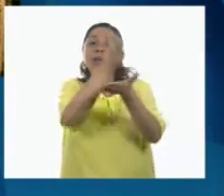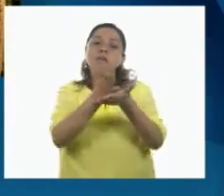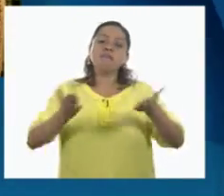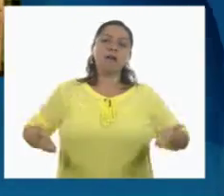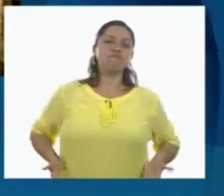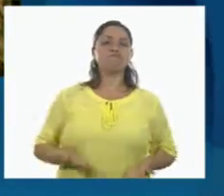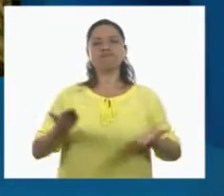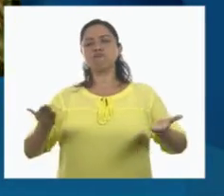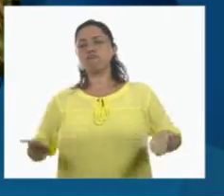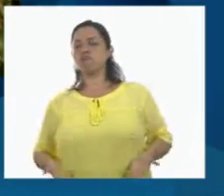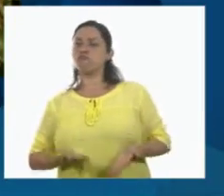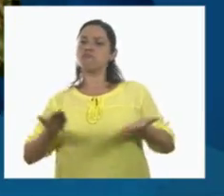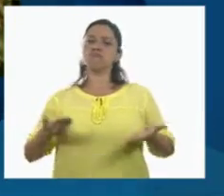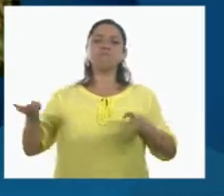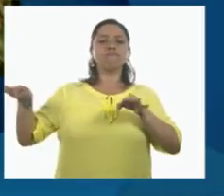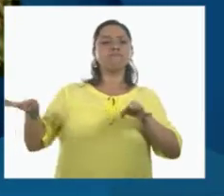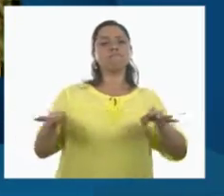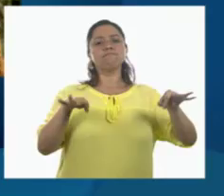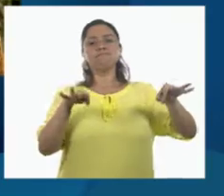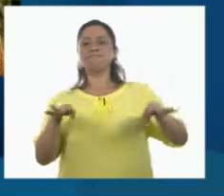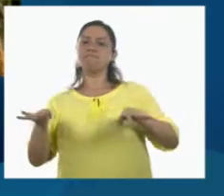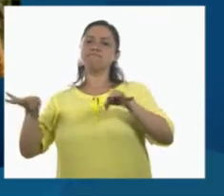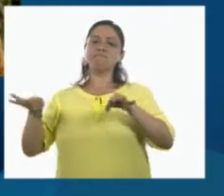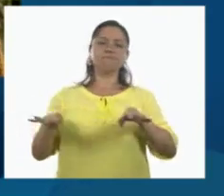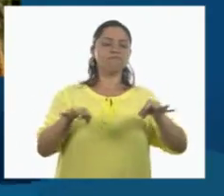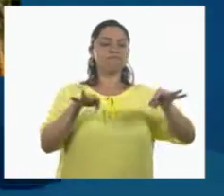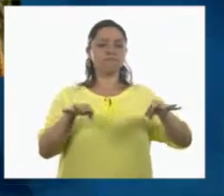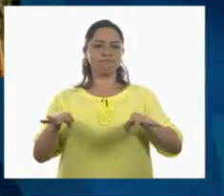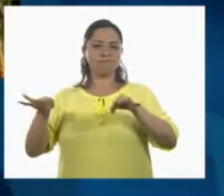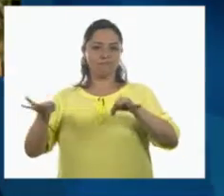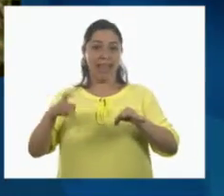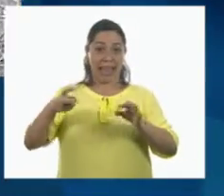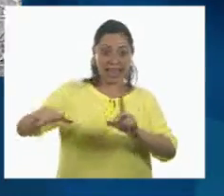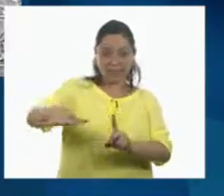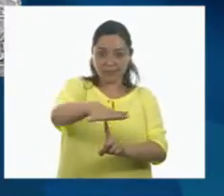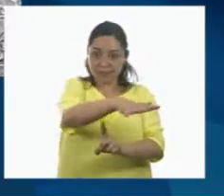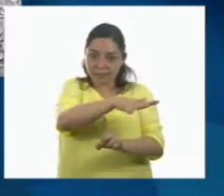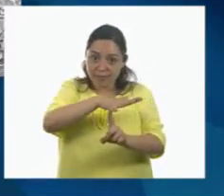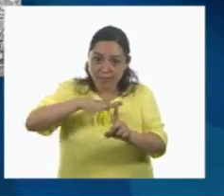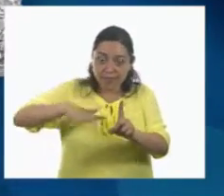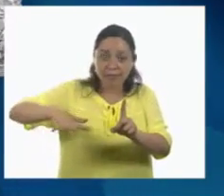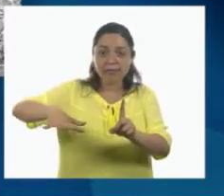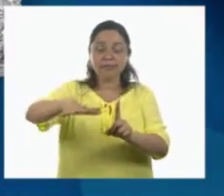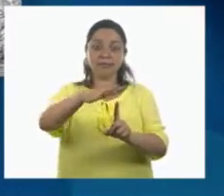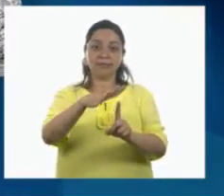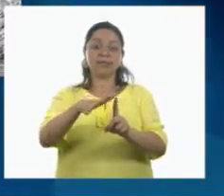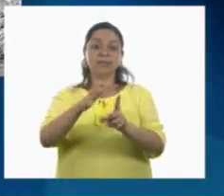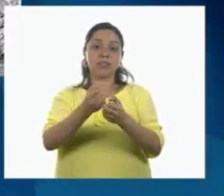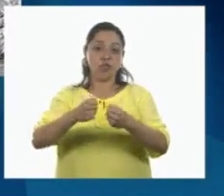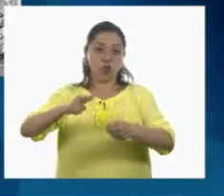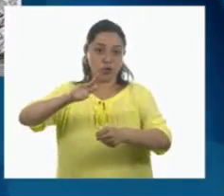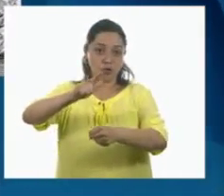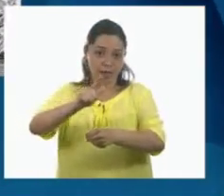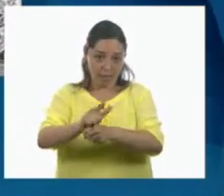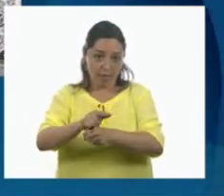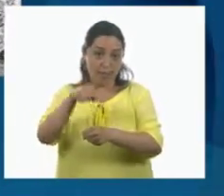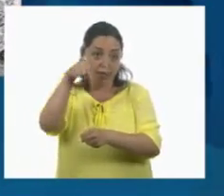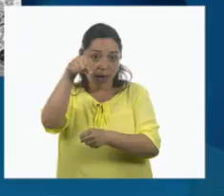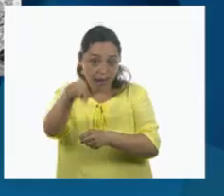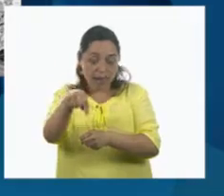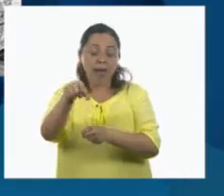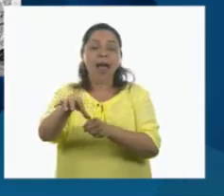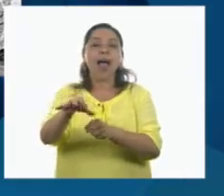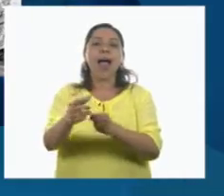y que formaron parte, sobre todo, aquella sociedad tan restringida, que fue la que donde salieron pues, las